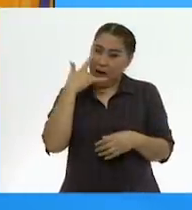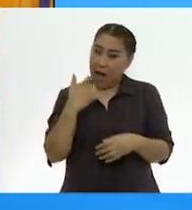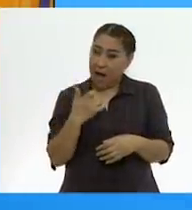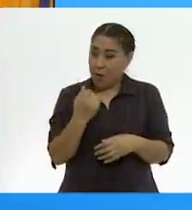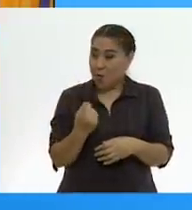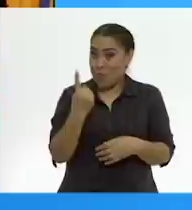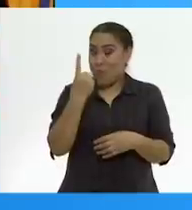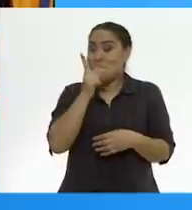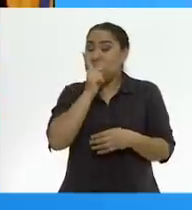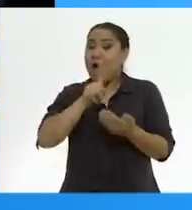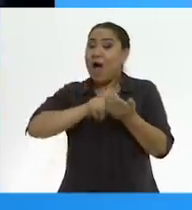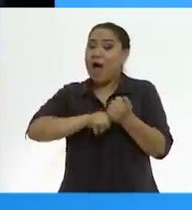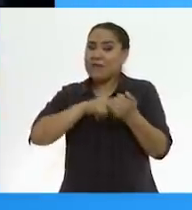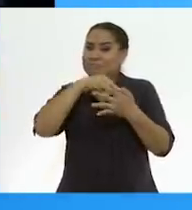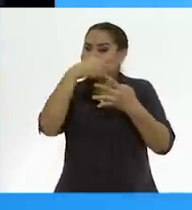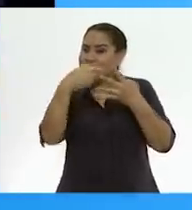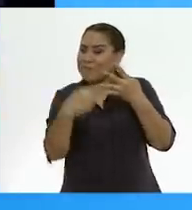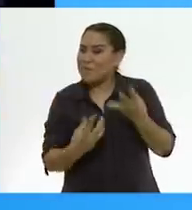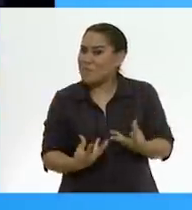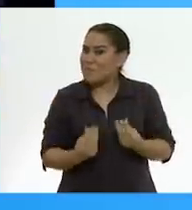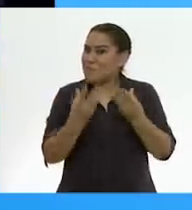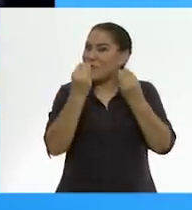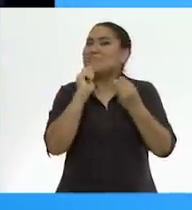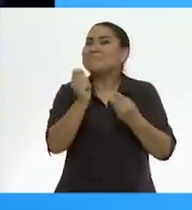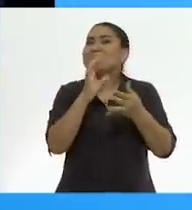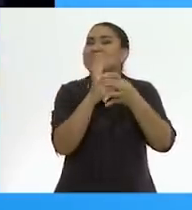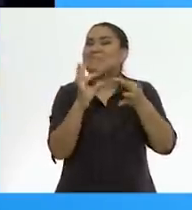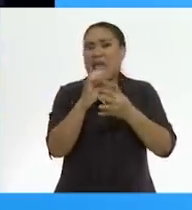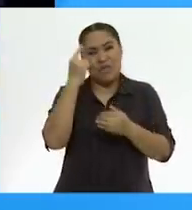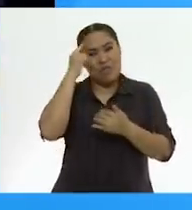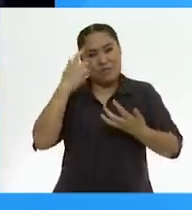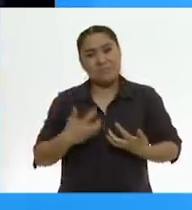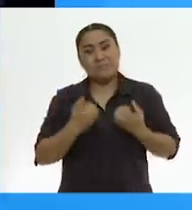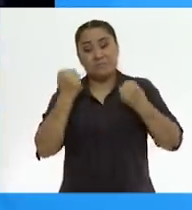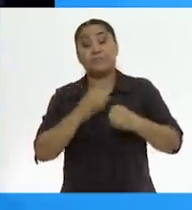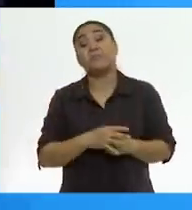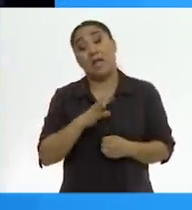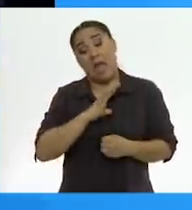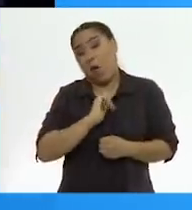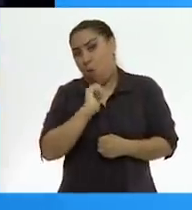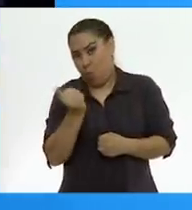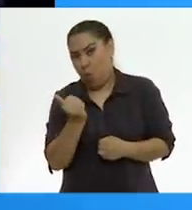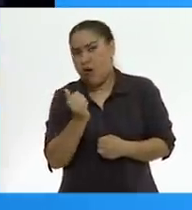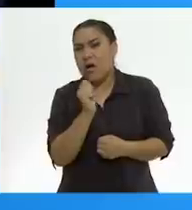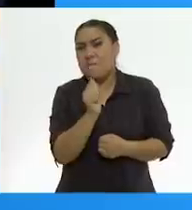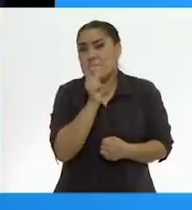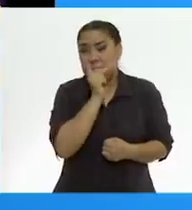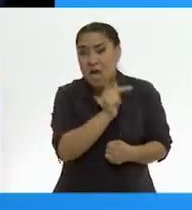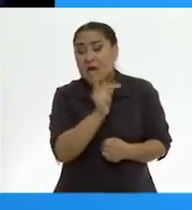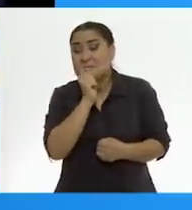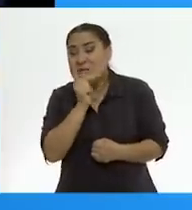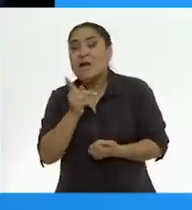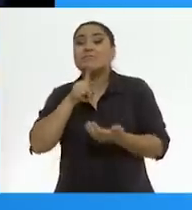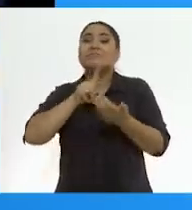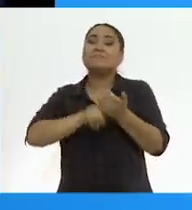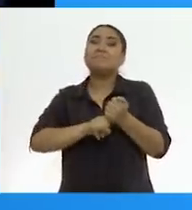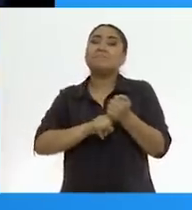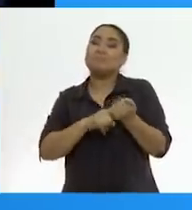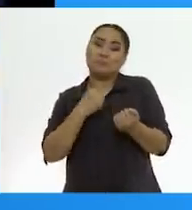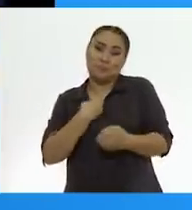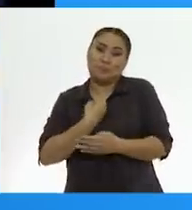sentimos, Ale? Sí. Muy cierto. También hay algunas palabras que nosotros los mexicanos les hemos puesto nuestro